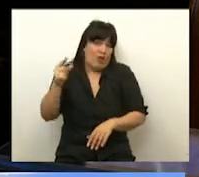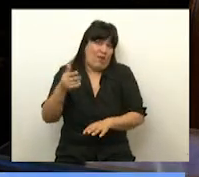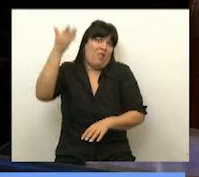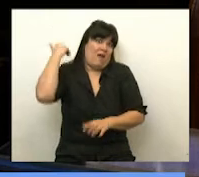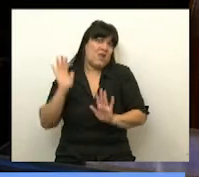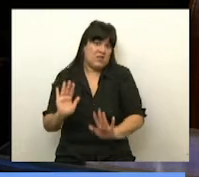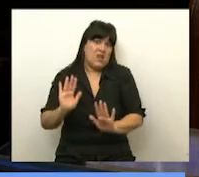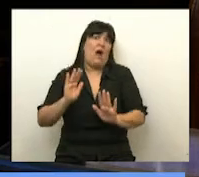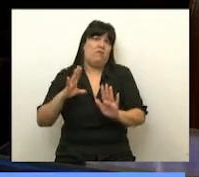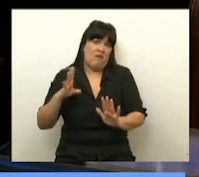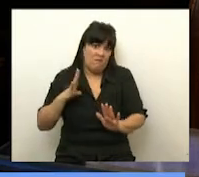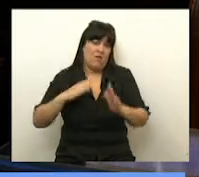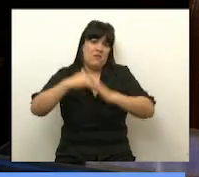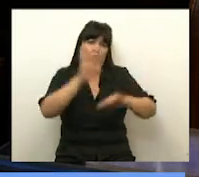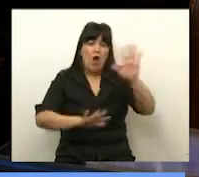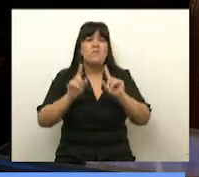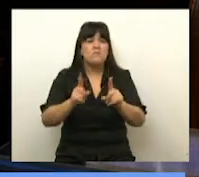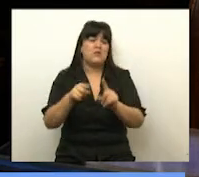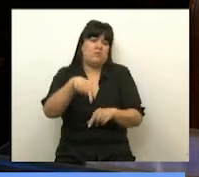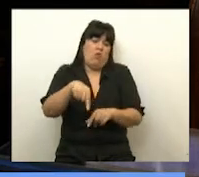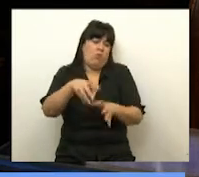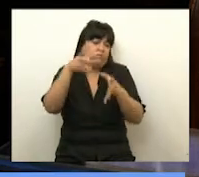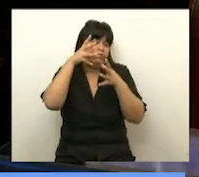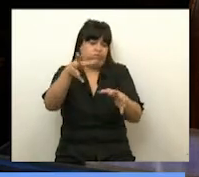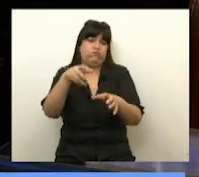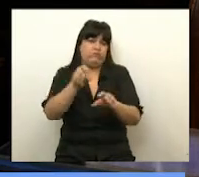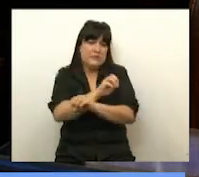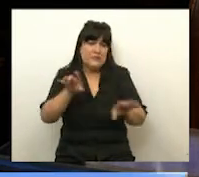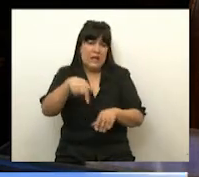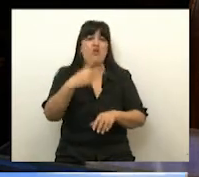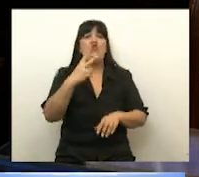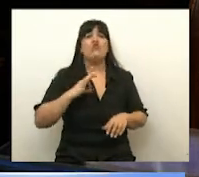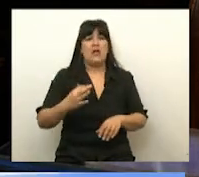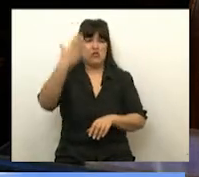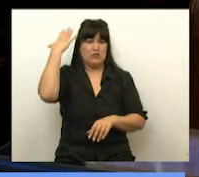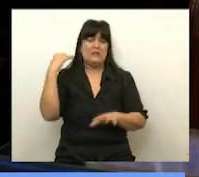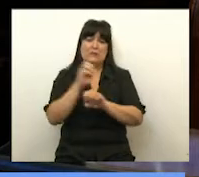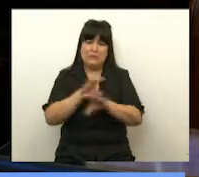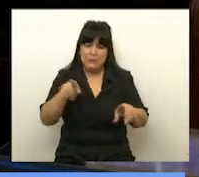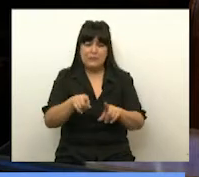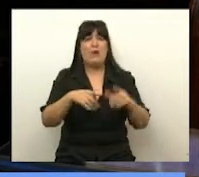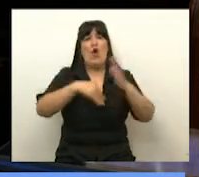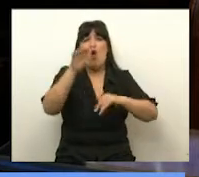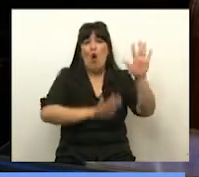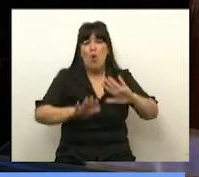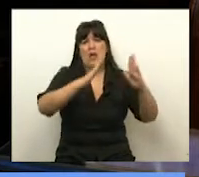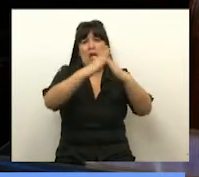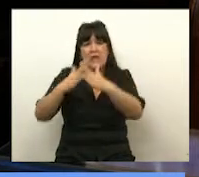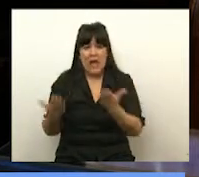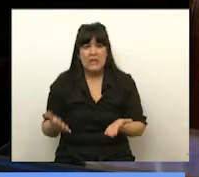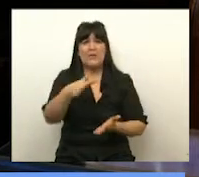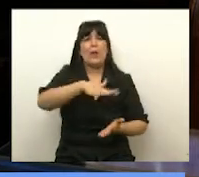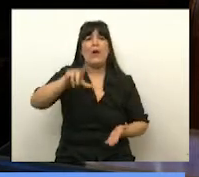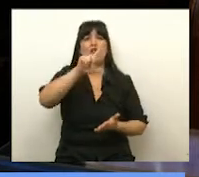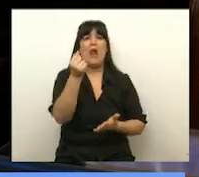que están vinculadas con la tragedia que hemos vivido hace casi 2 años atrás. Obras como viviendas en el barrio La